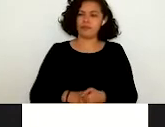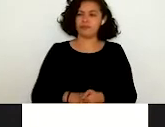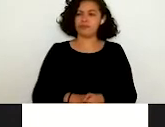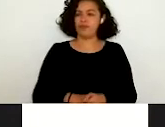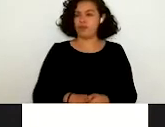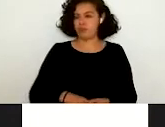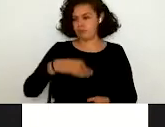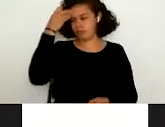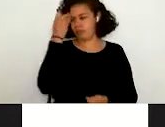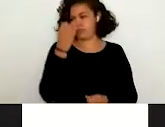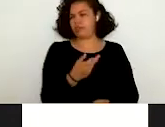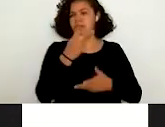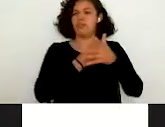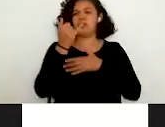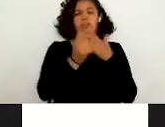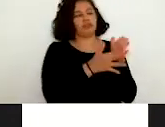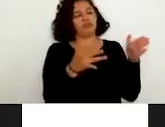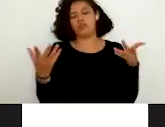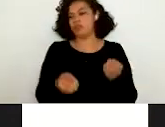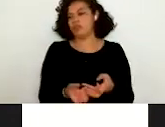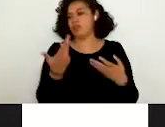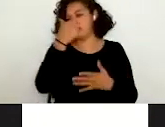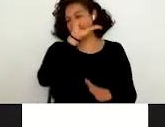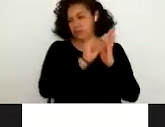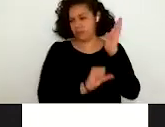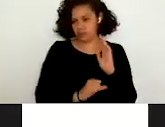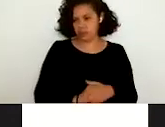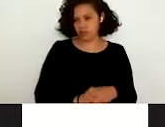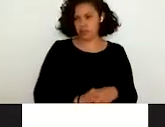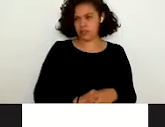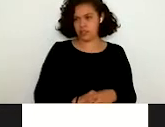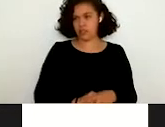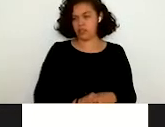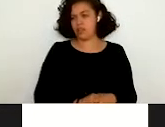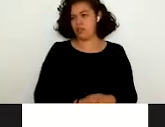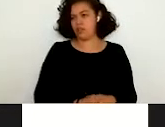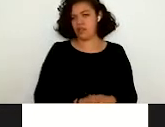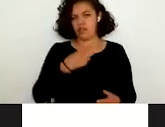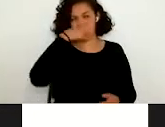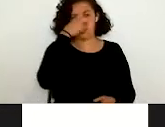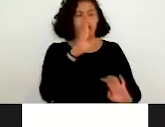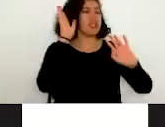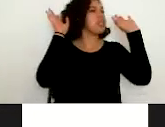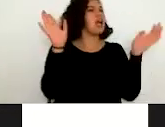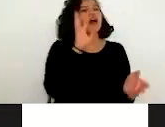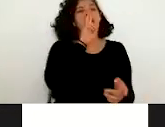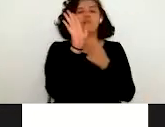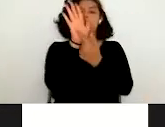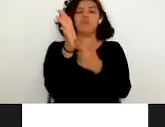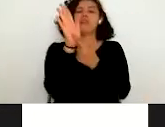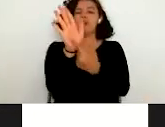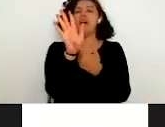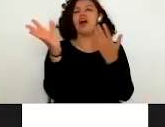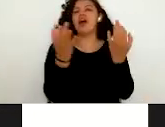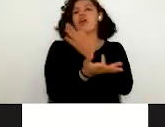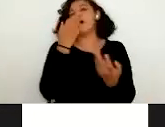en el que va a durar el proyecto, ¿no? Que ya en 6 meses voy a poder decir que tengo resultados y que de todos los que